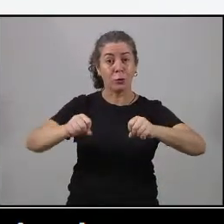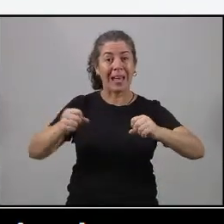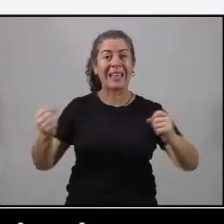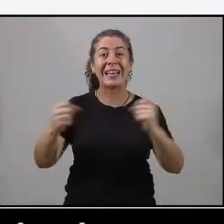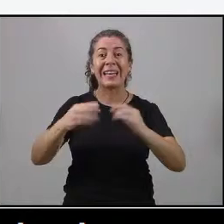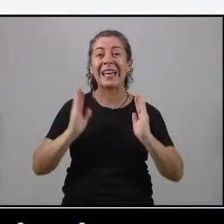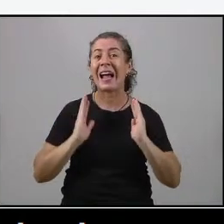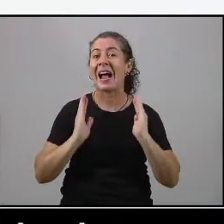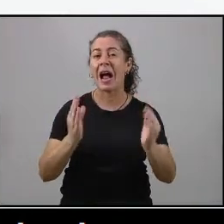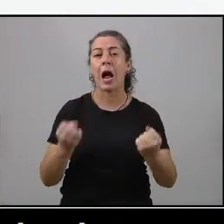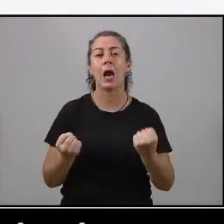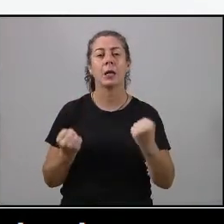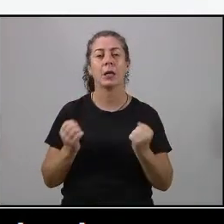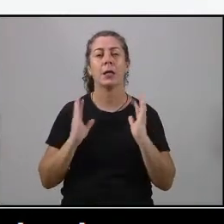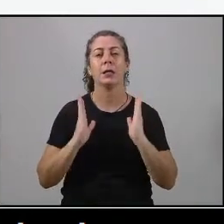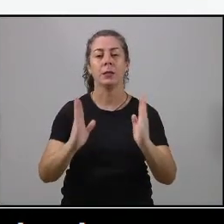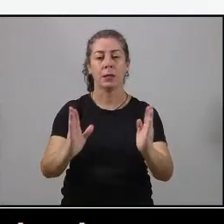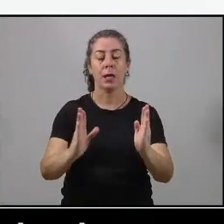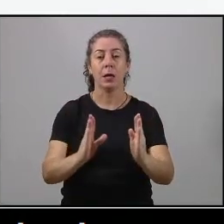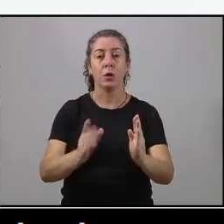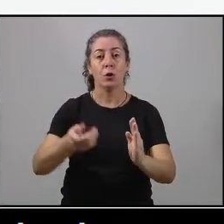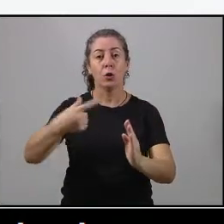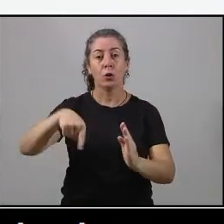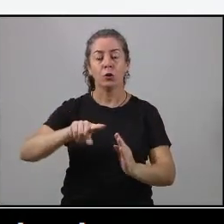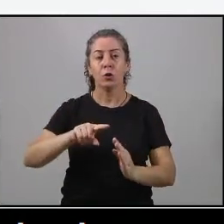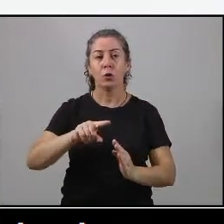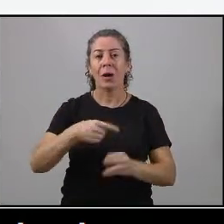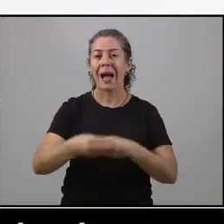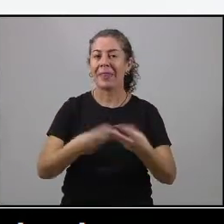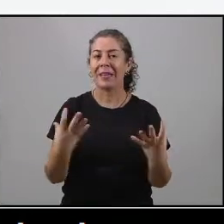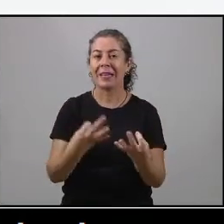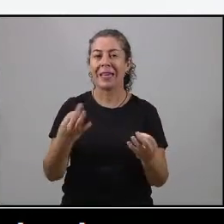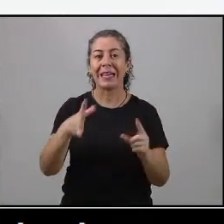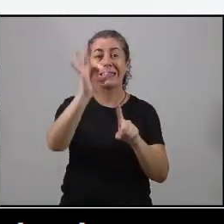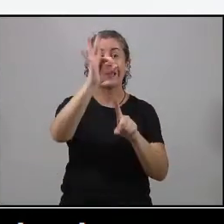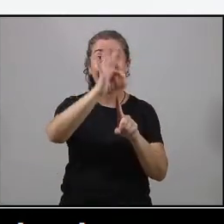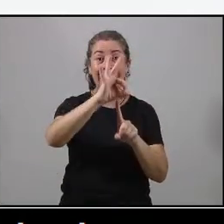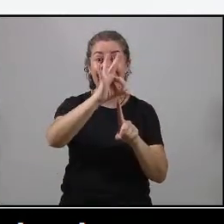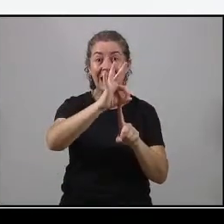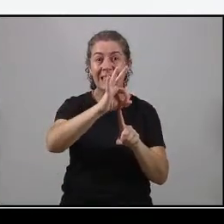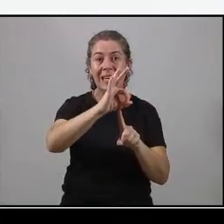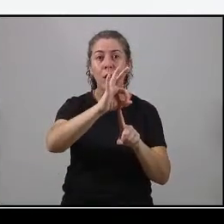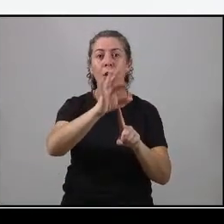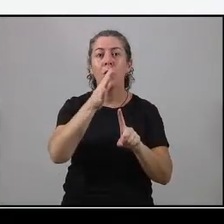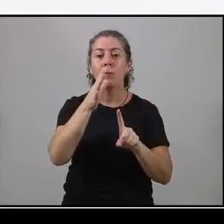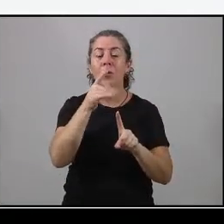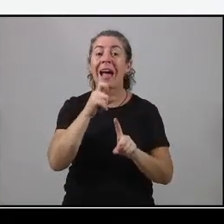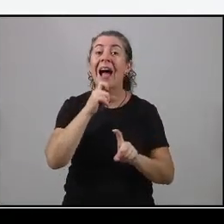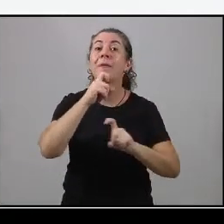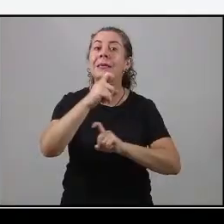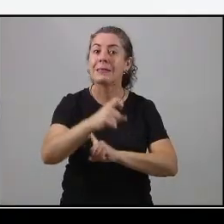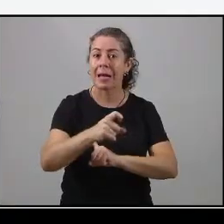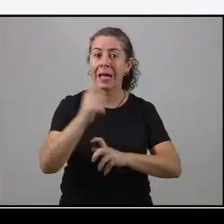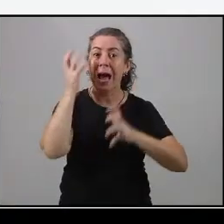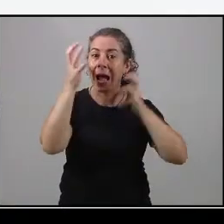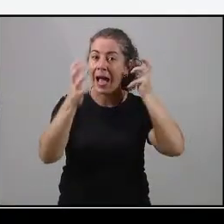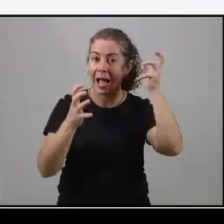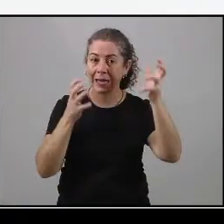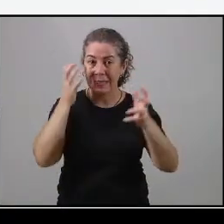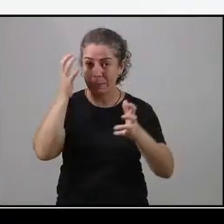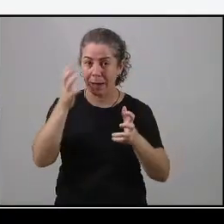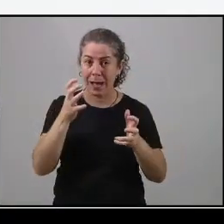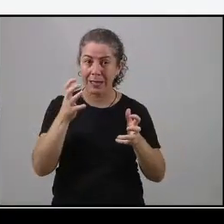y en concreto vamos a colocar señales para alertar a los animales de la existencia de